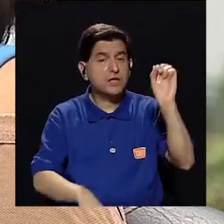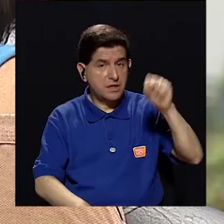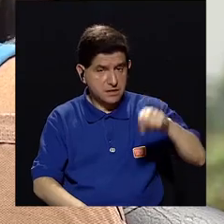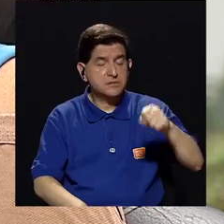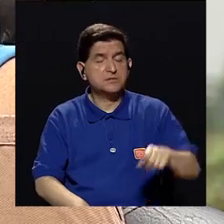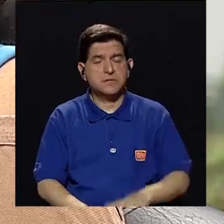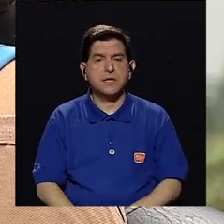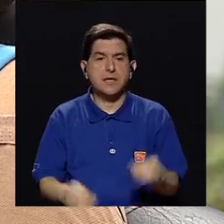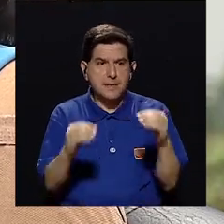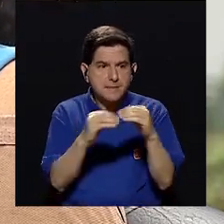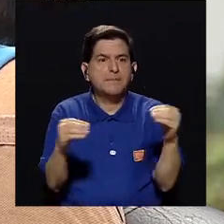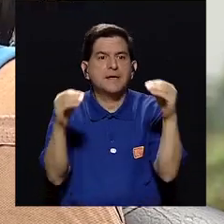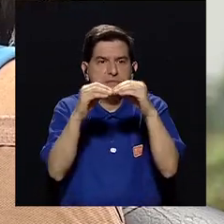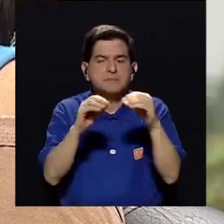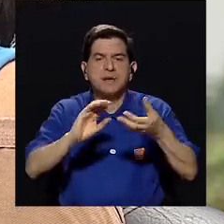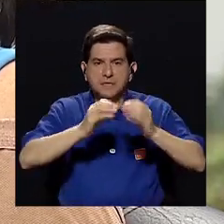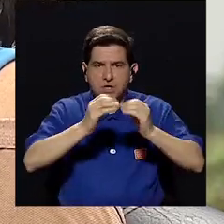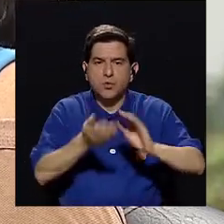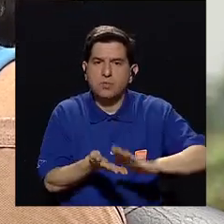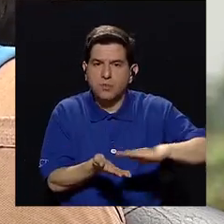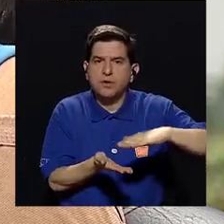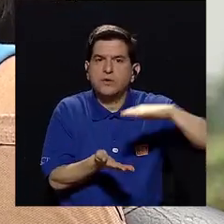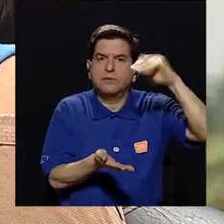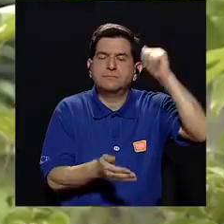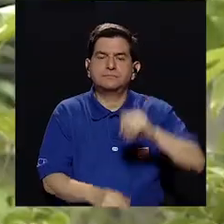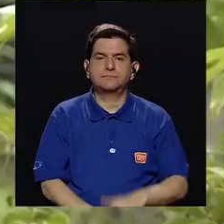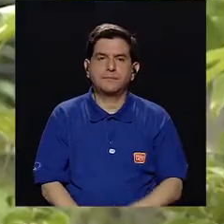y cada vez hay más casos